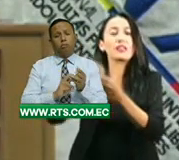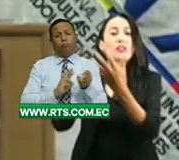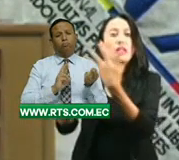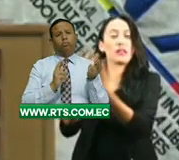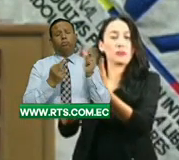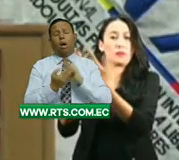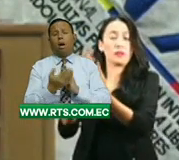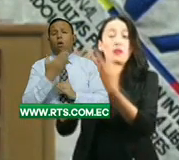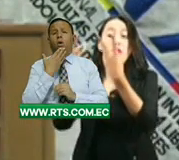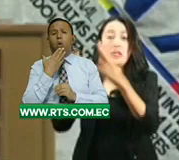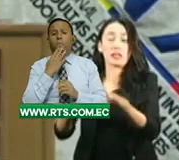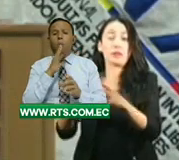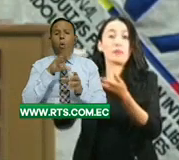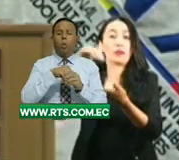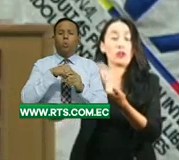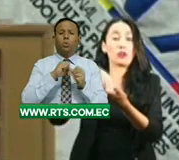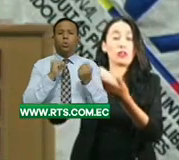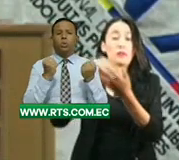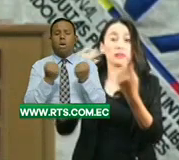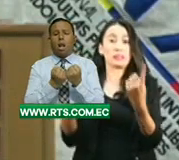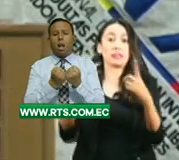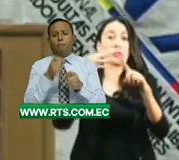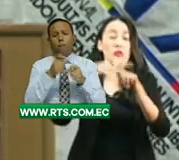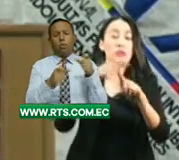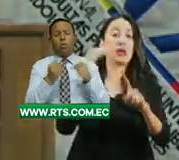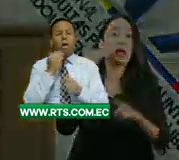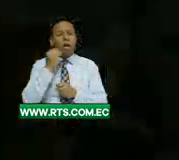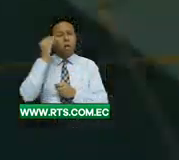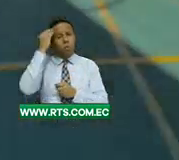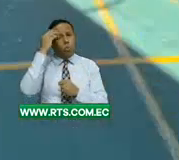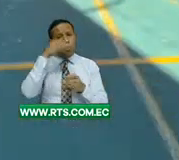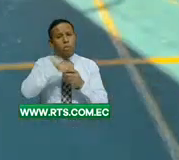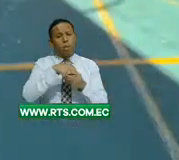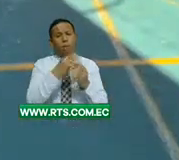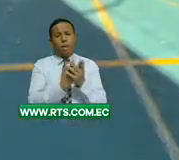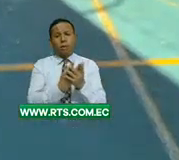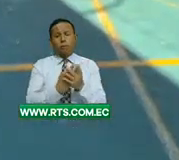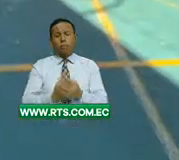para las personas adultas privadas de libertad, informó José Morales.